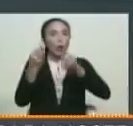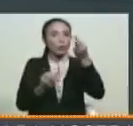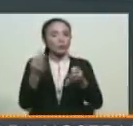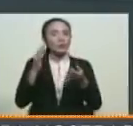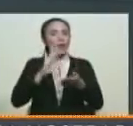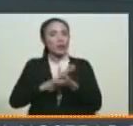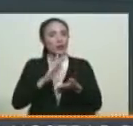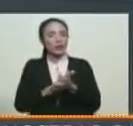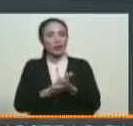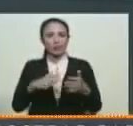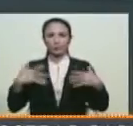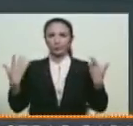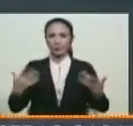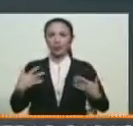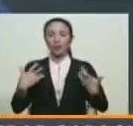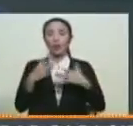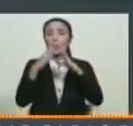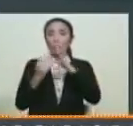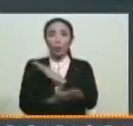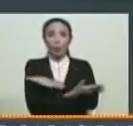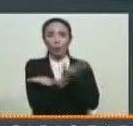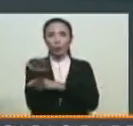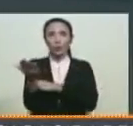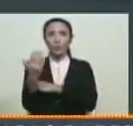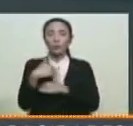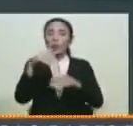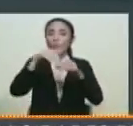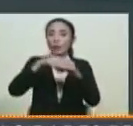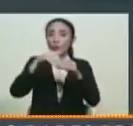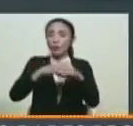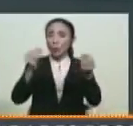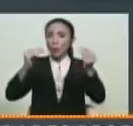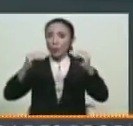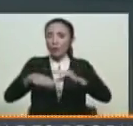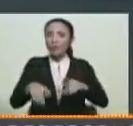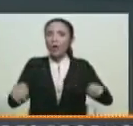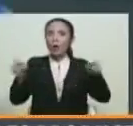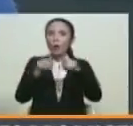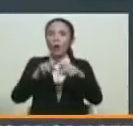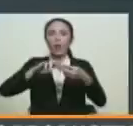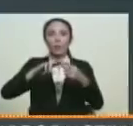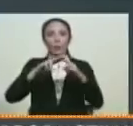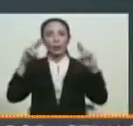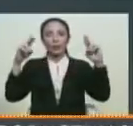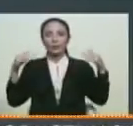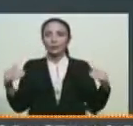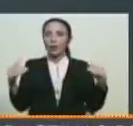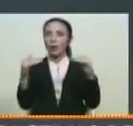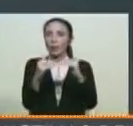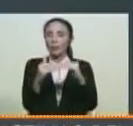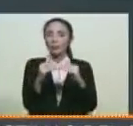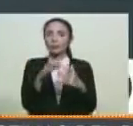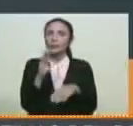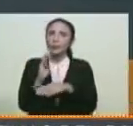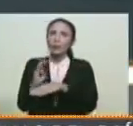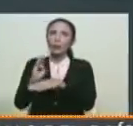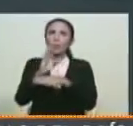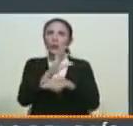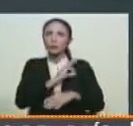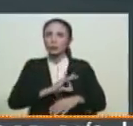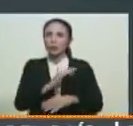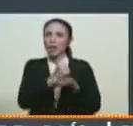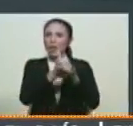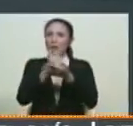prosperidad y la felicidad de los venezolanos. Mientras más votos, más paz. Mientras más votos, más protección social con el carnet de la patria.